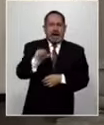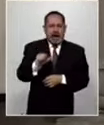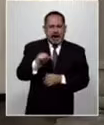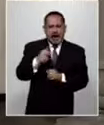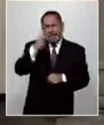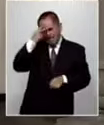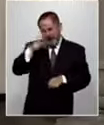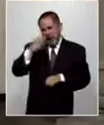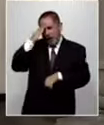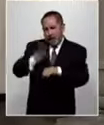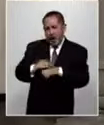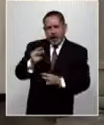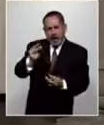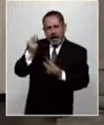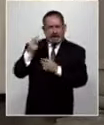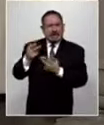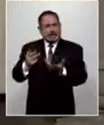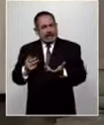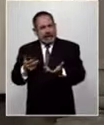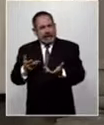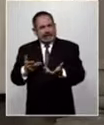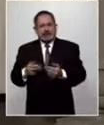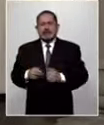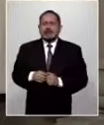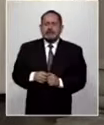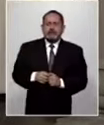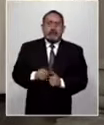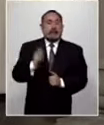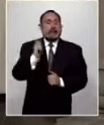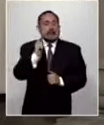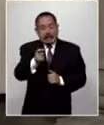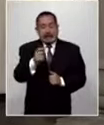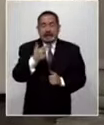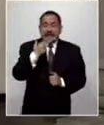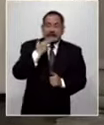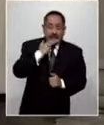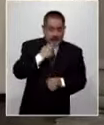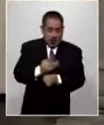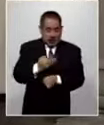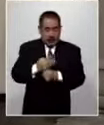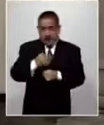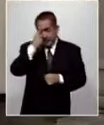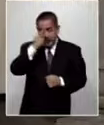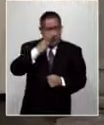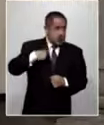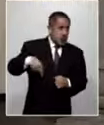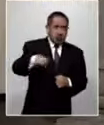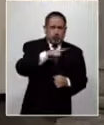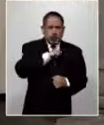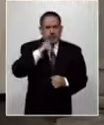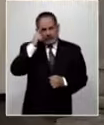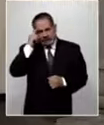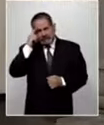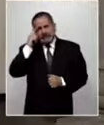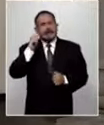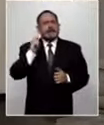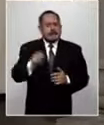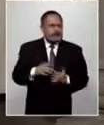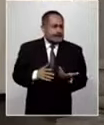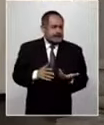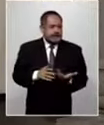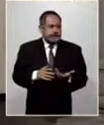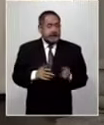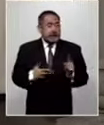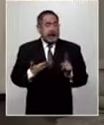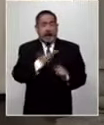Memoria, es la que permite ahora justamente hacer coincidir la voluntad de